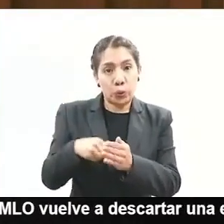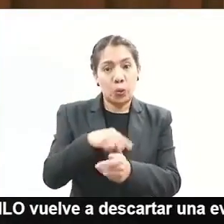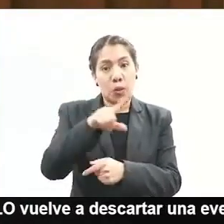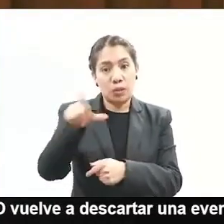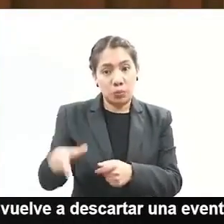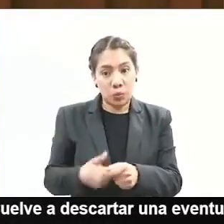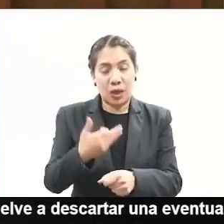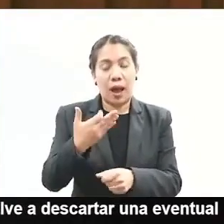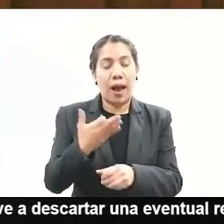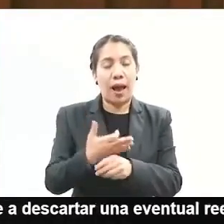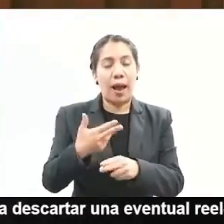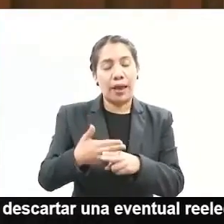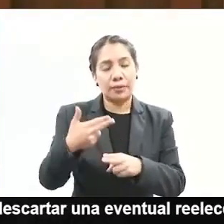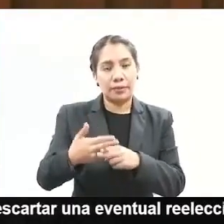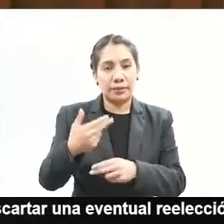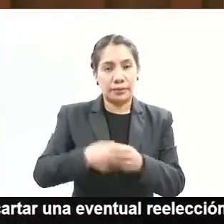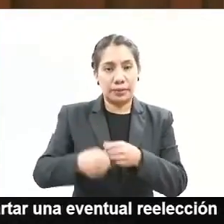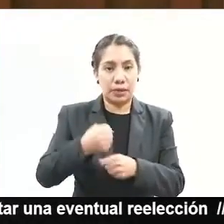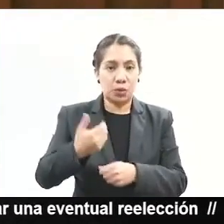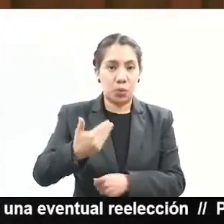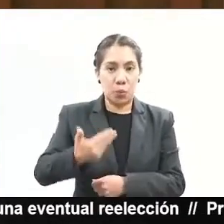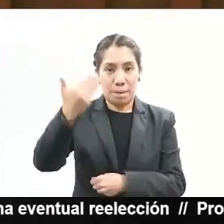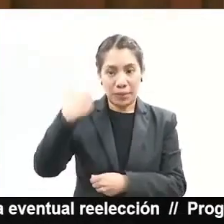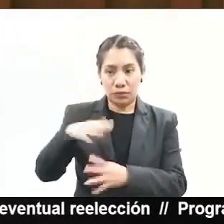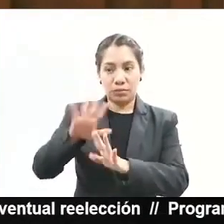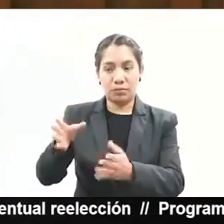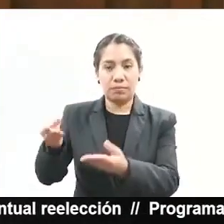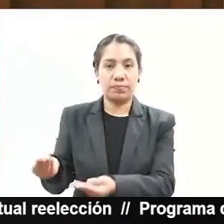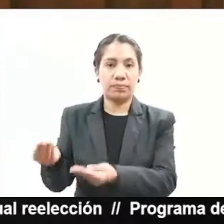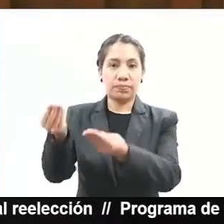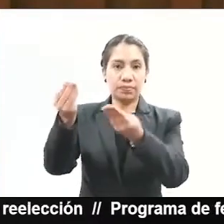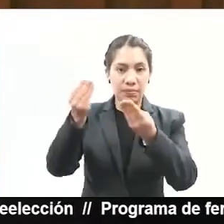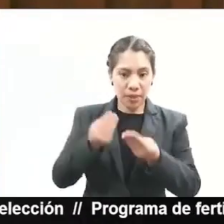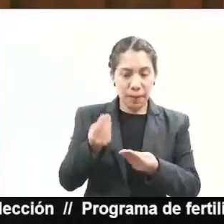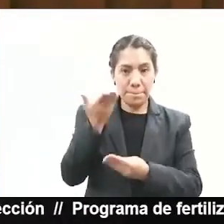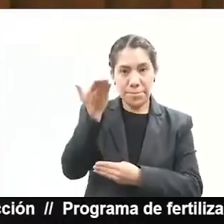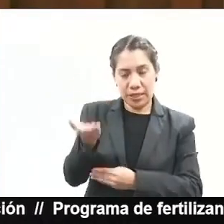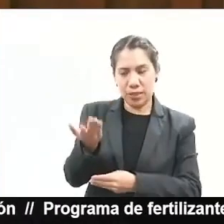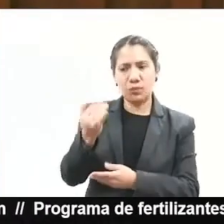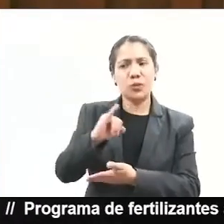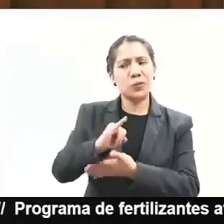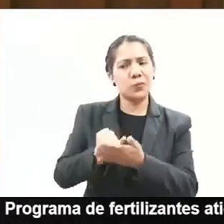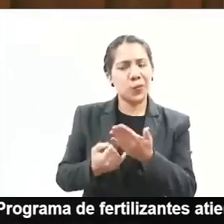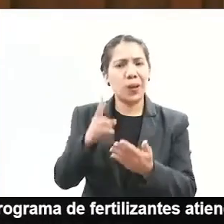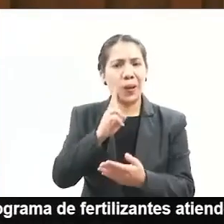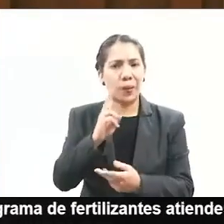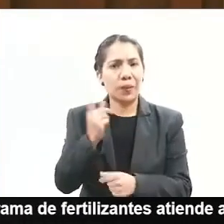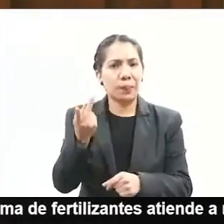falta por ver y eso es lo que también hemos pedido, acceso a esa información.